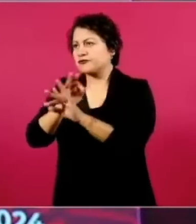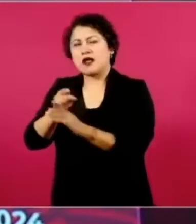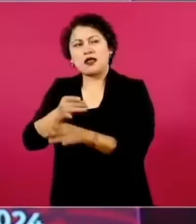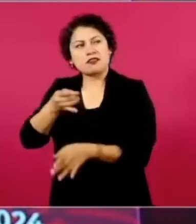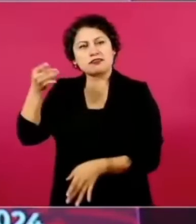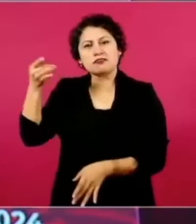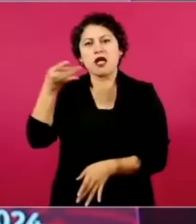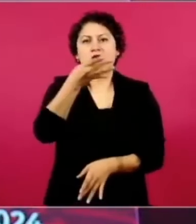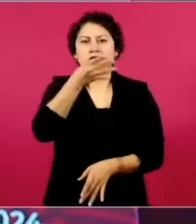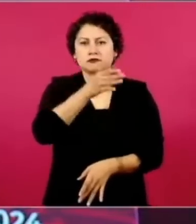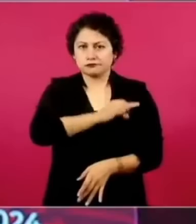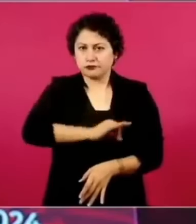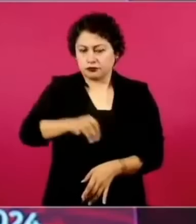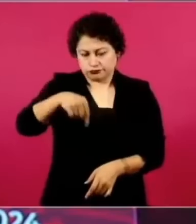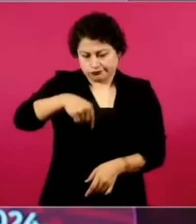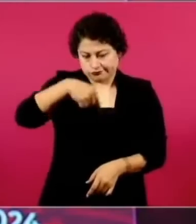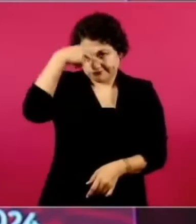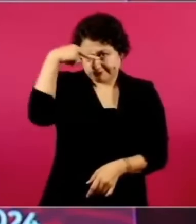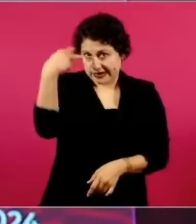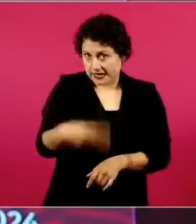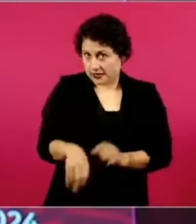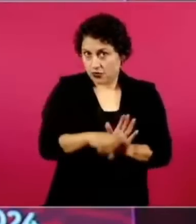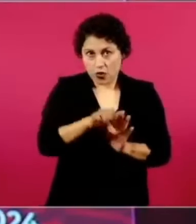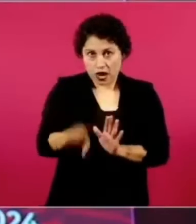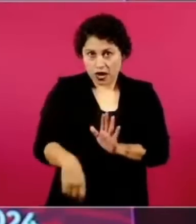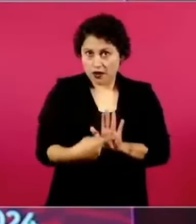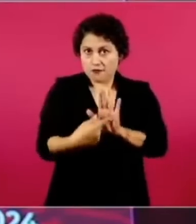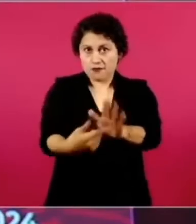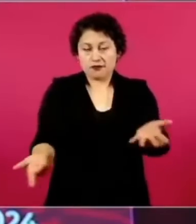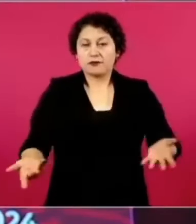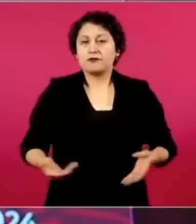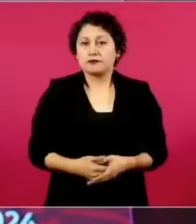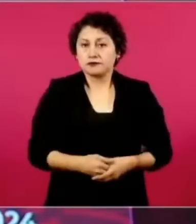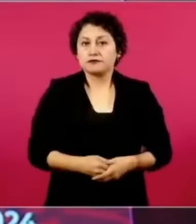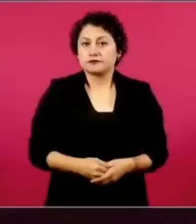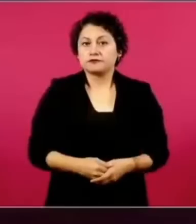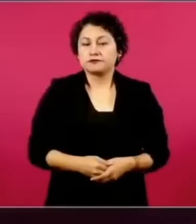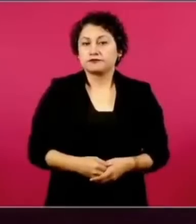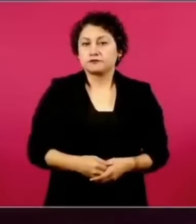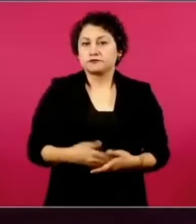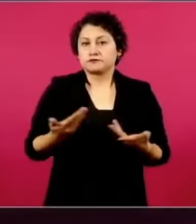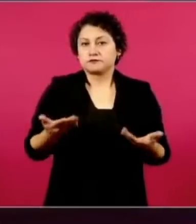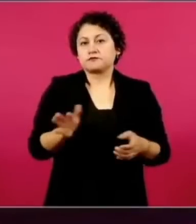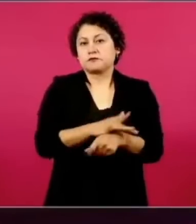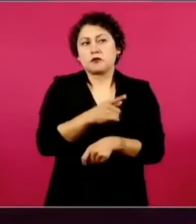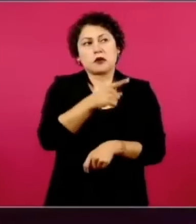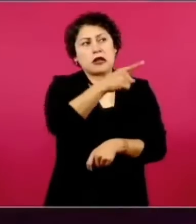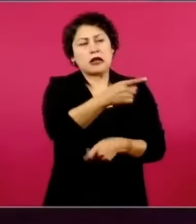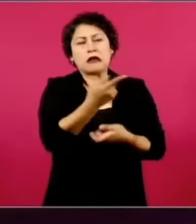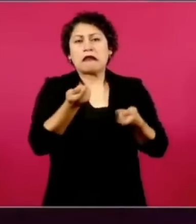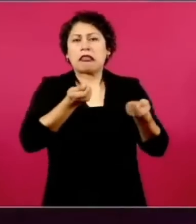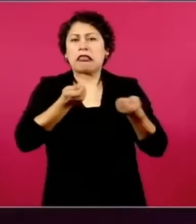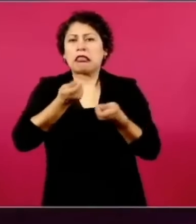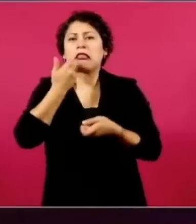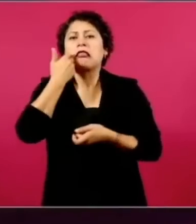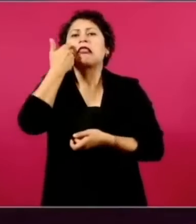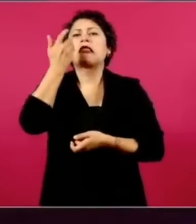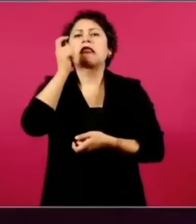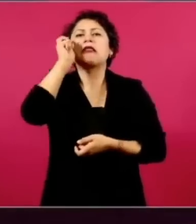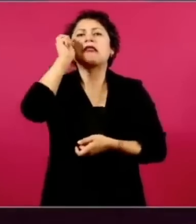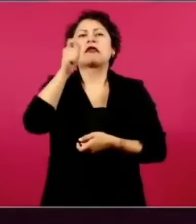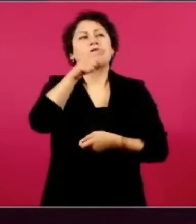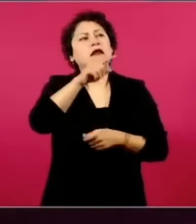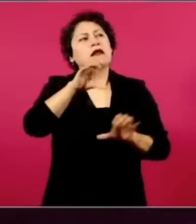vinculados a la oligarquía para mantener un régimen de corrupción, de injusticias, de privilegios.